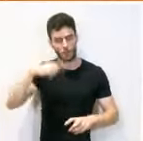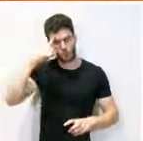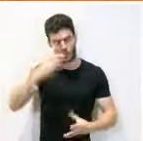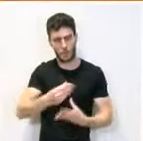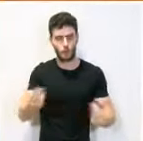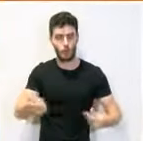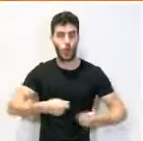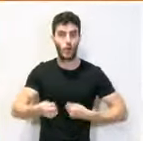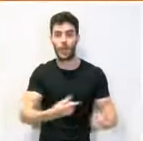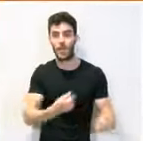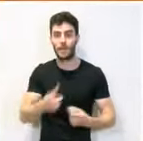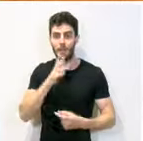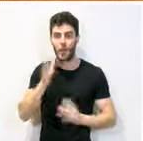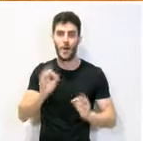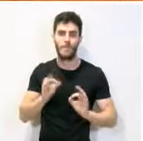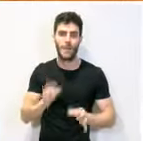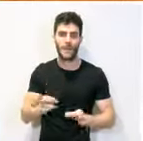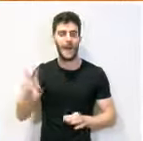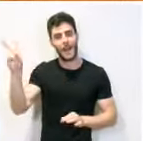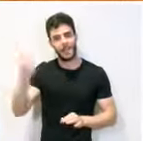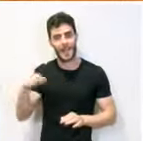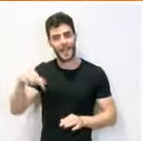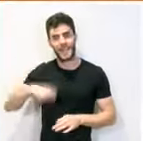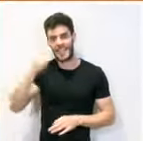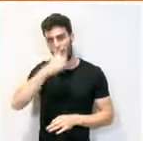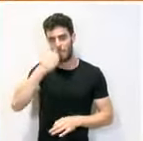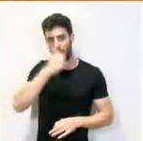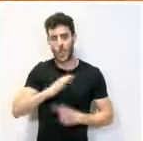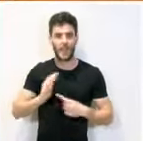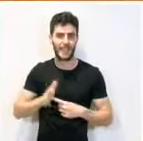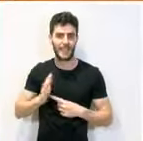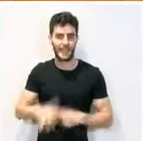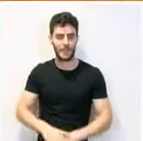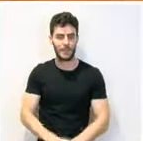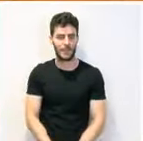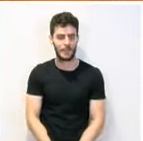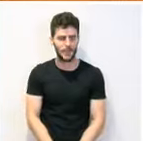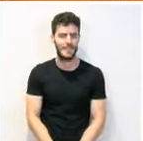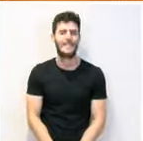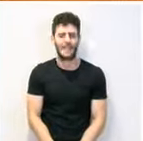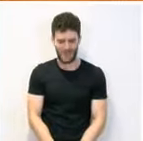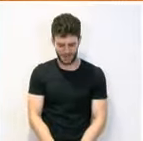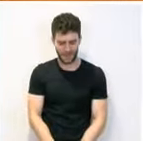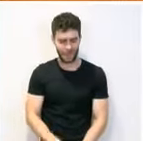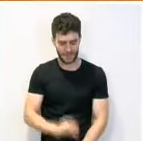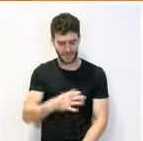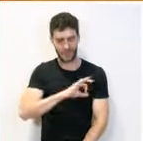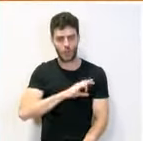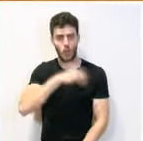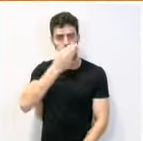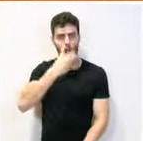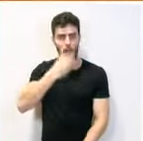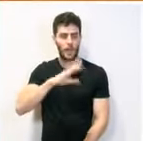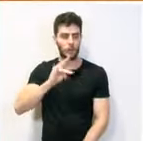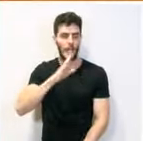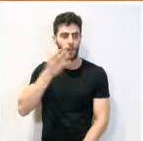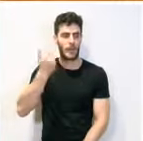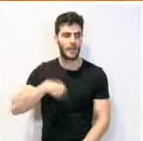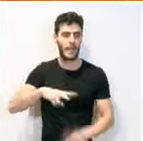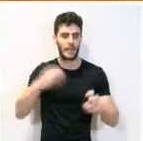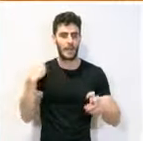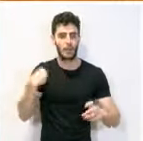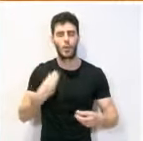controles porque sí que venían cisternas de vino de La Mancha, ¿verdad que sí, señora Manzanos? Ahora ya eso